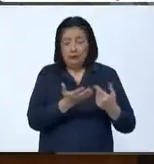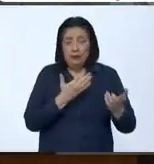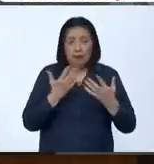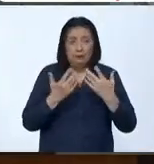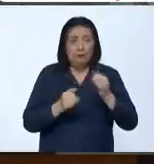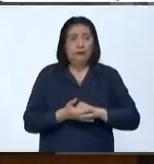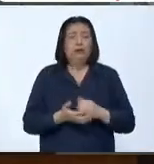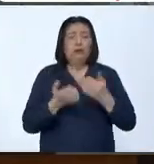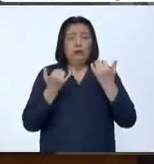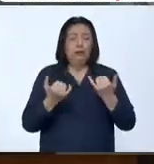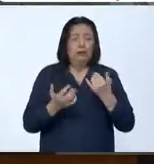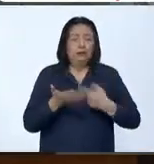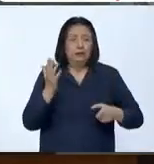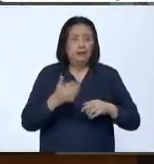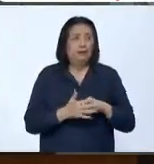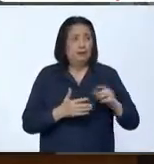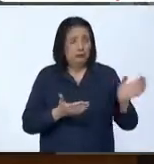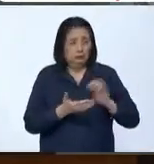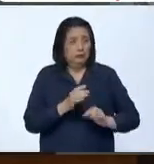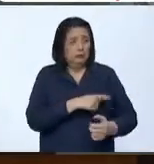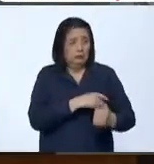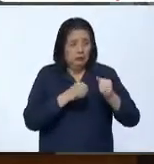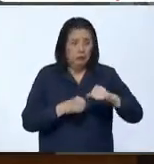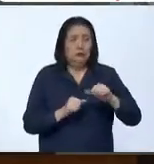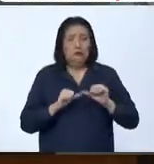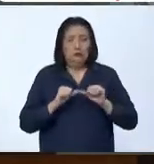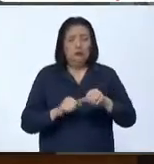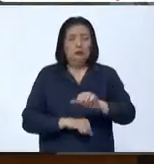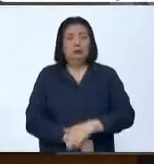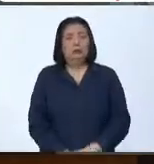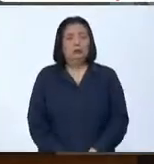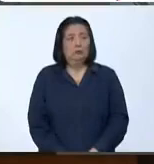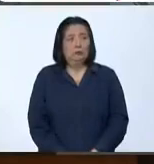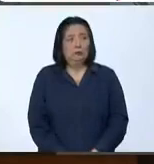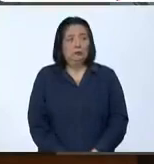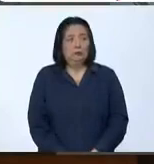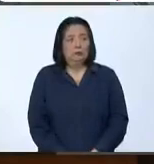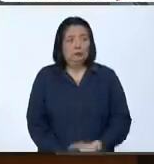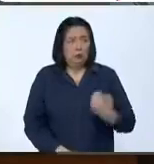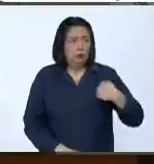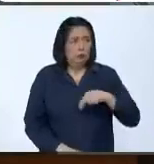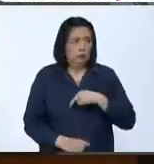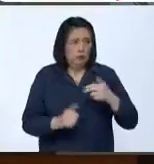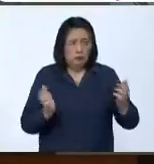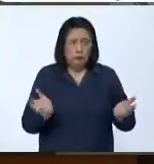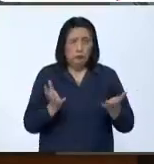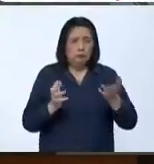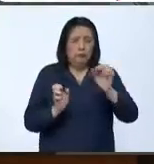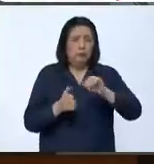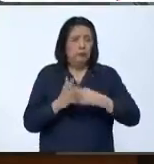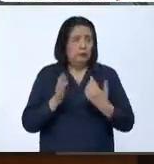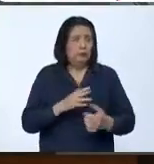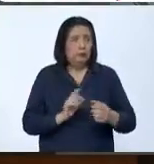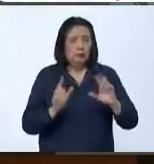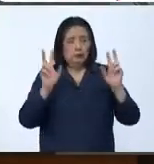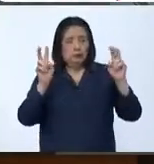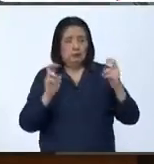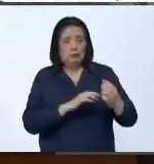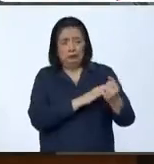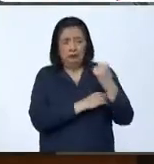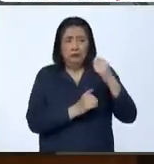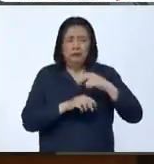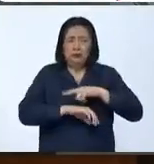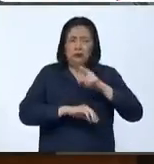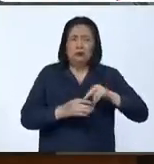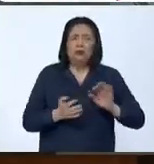las cuales venimos fortaleciendo permanentemente hemos impulsado con punchas regional